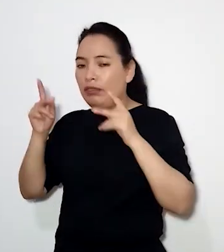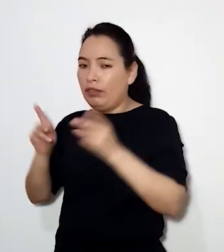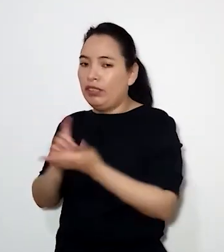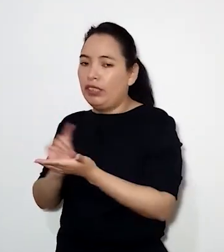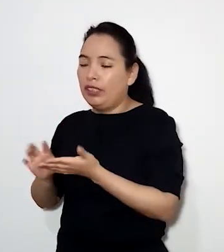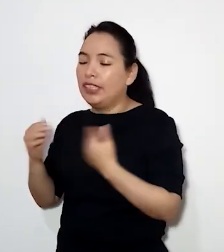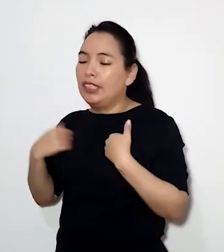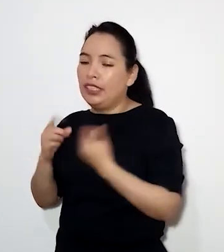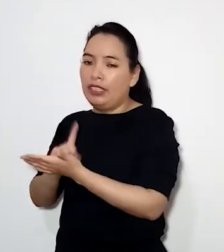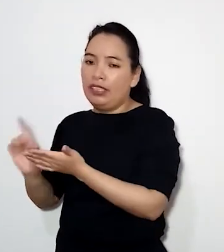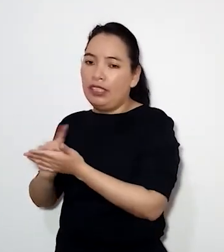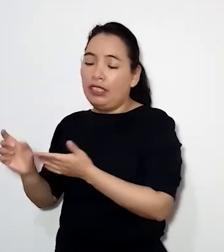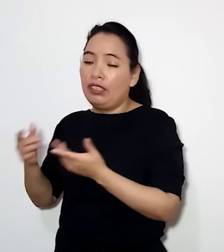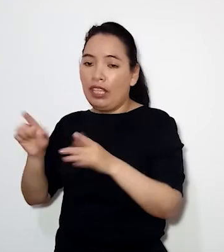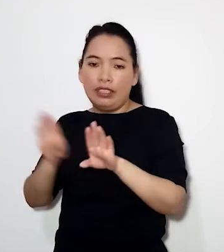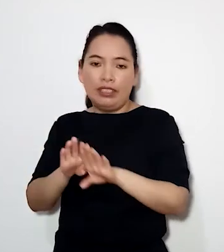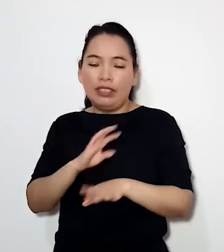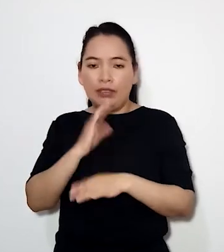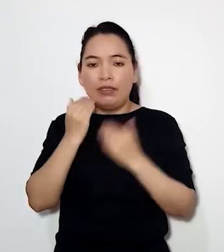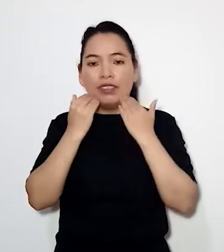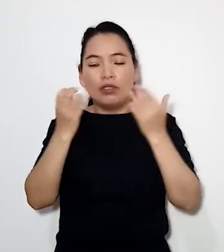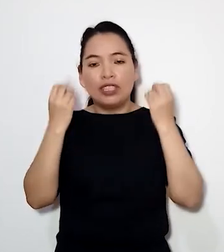gracias.